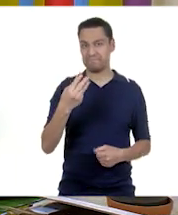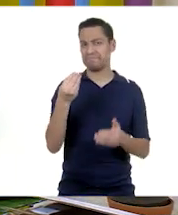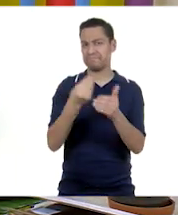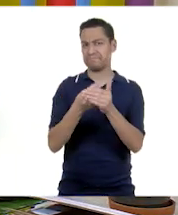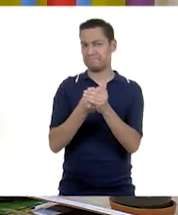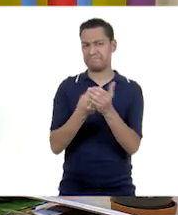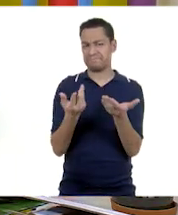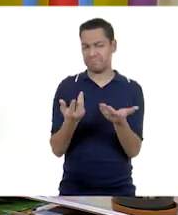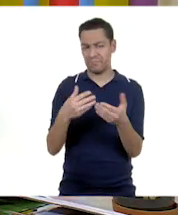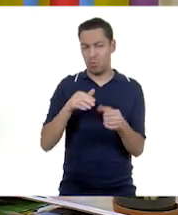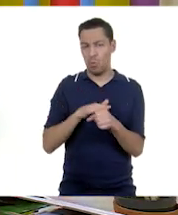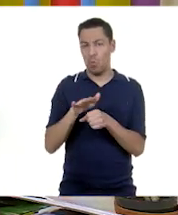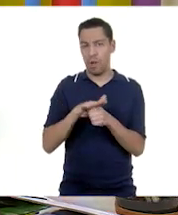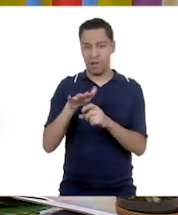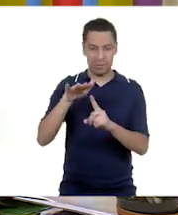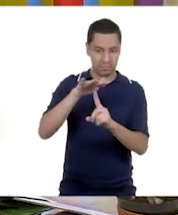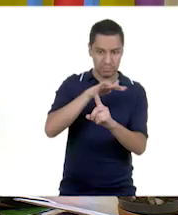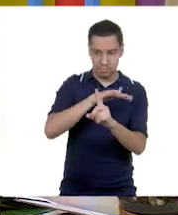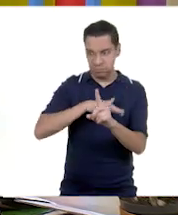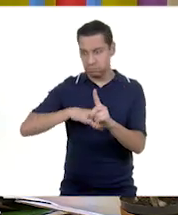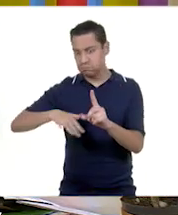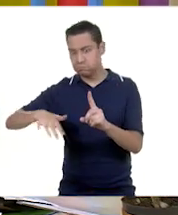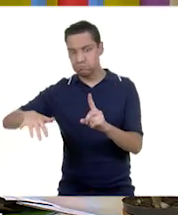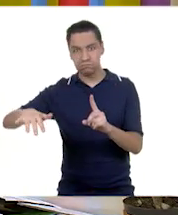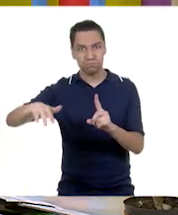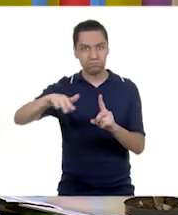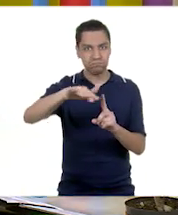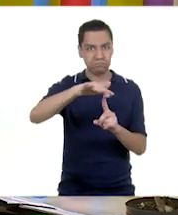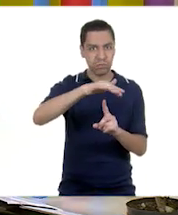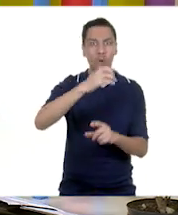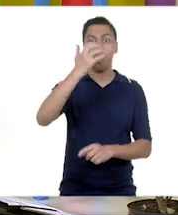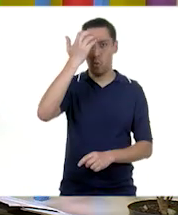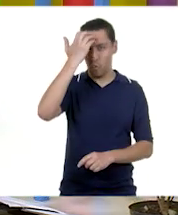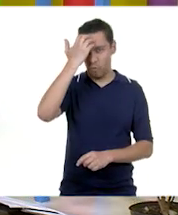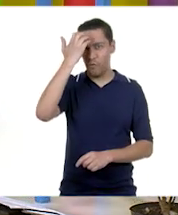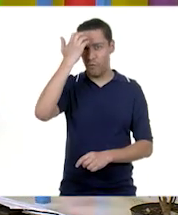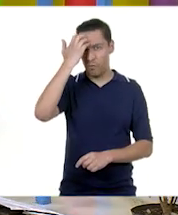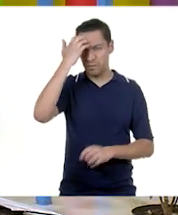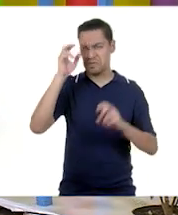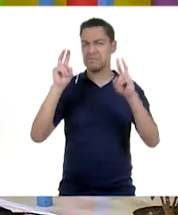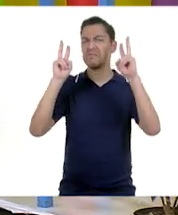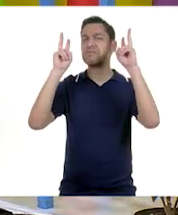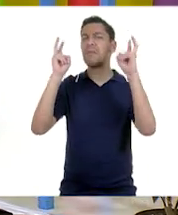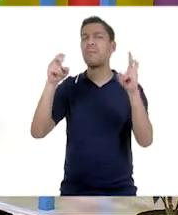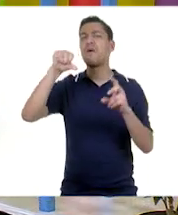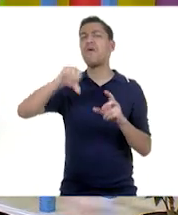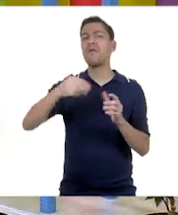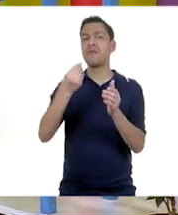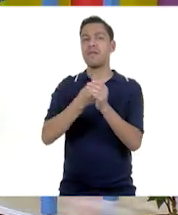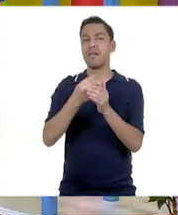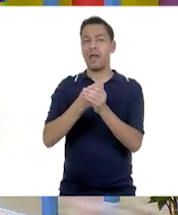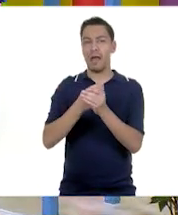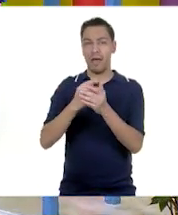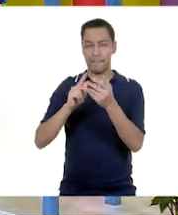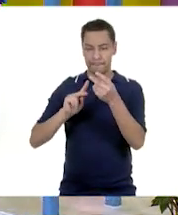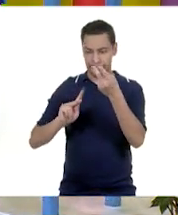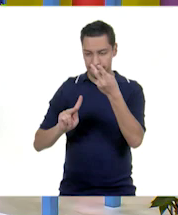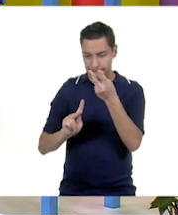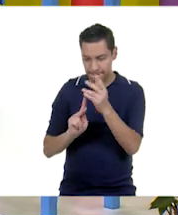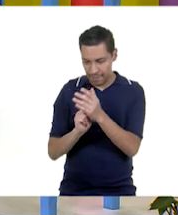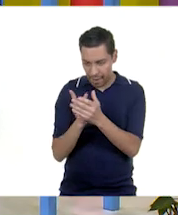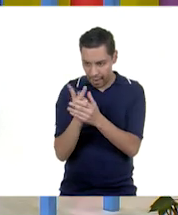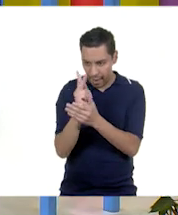es Conocimiento del Medio para segundo grado. El título es Las plantas en mi